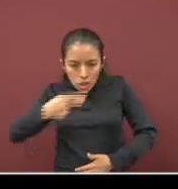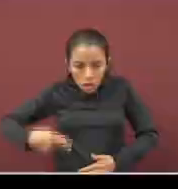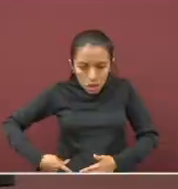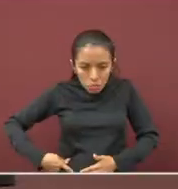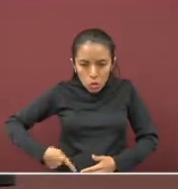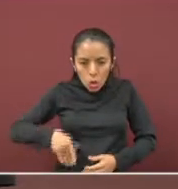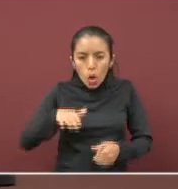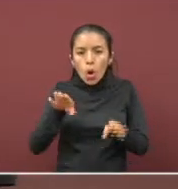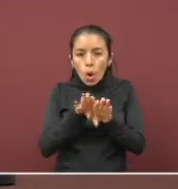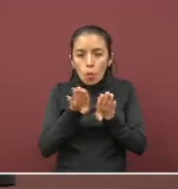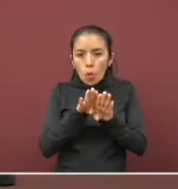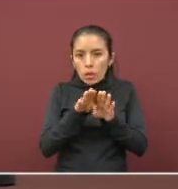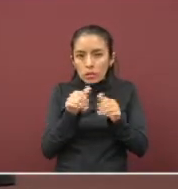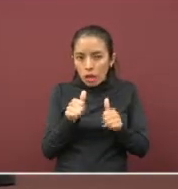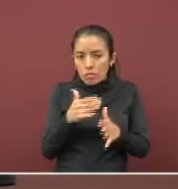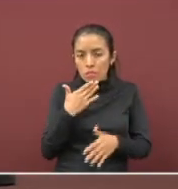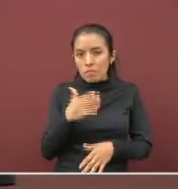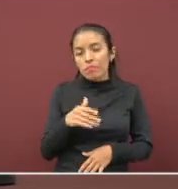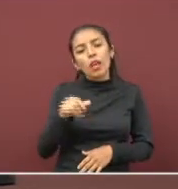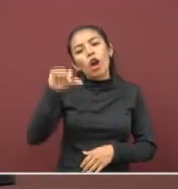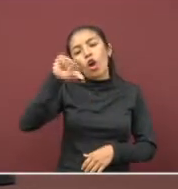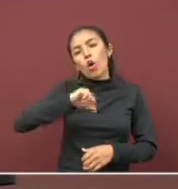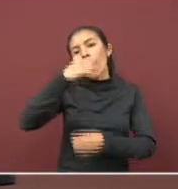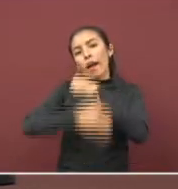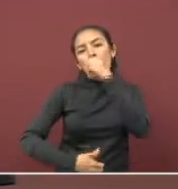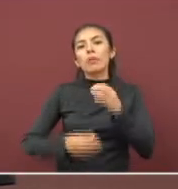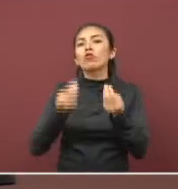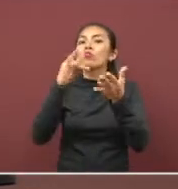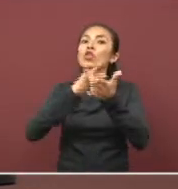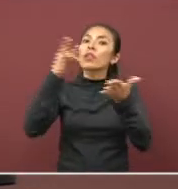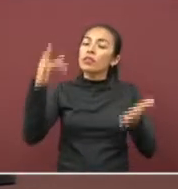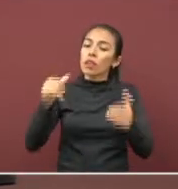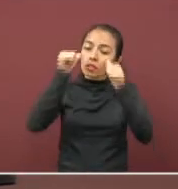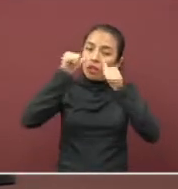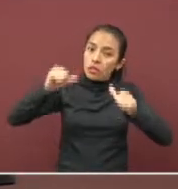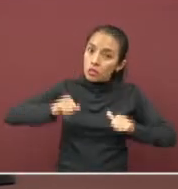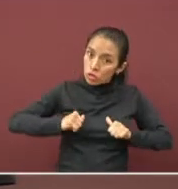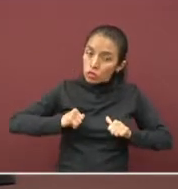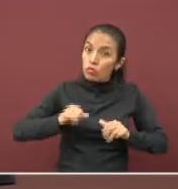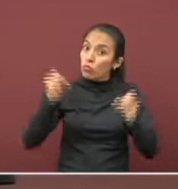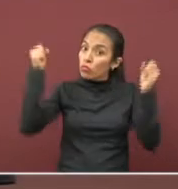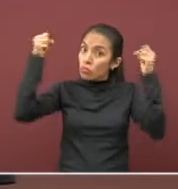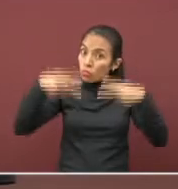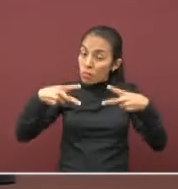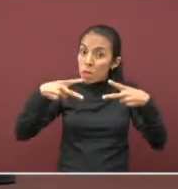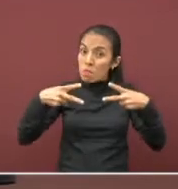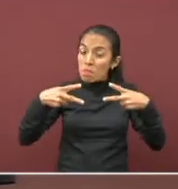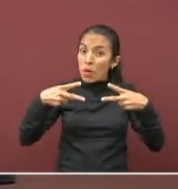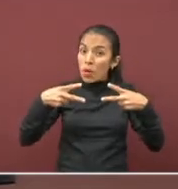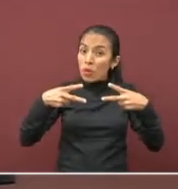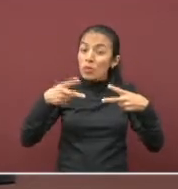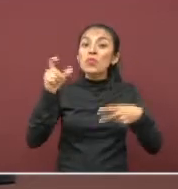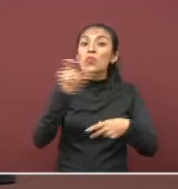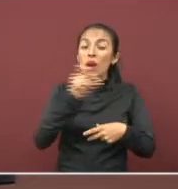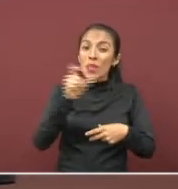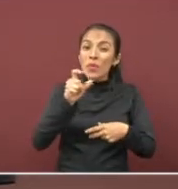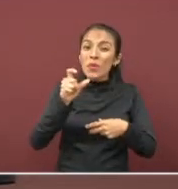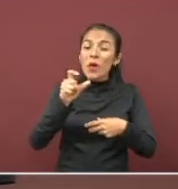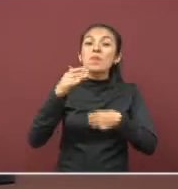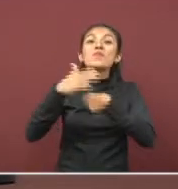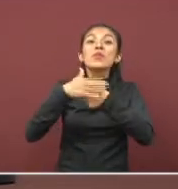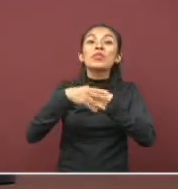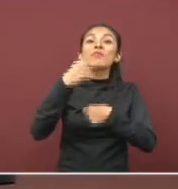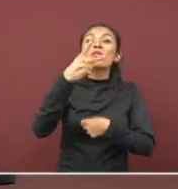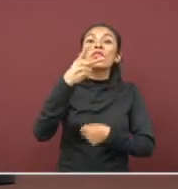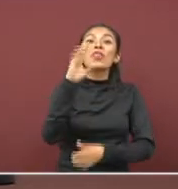por hoy es todo muchísimas gracias por su atención nos vemos de nuevo el próximo 2